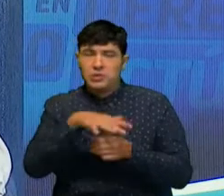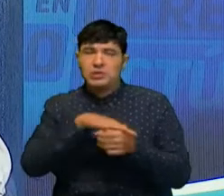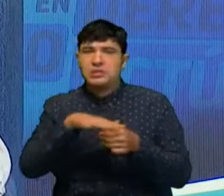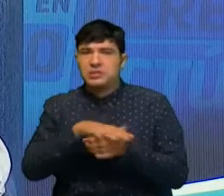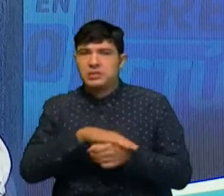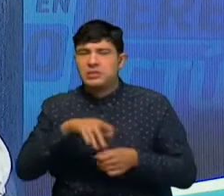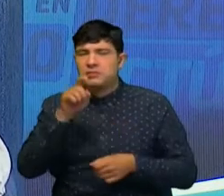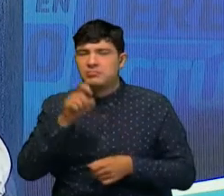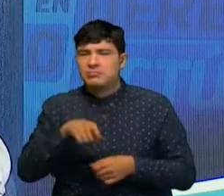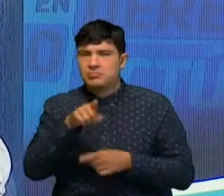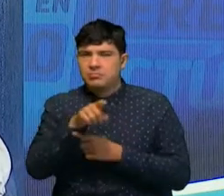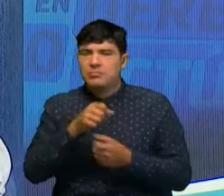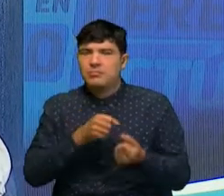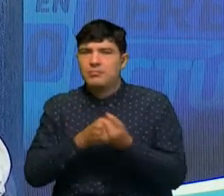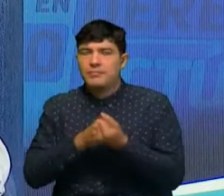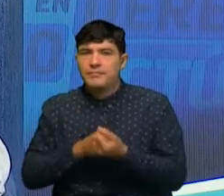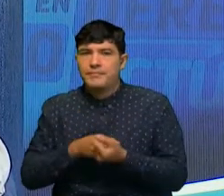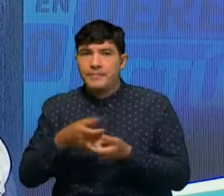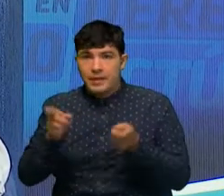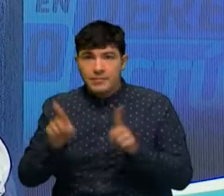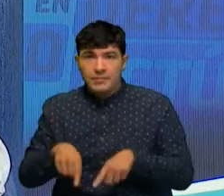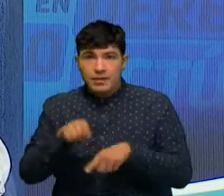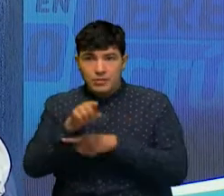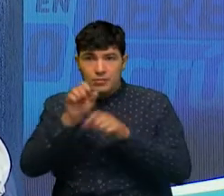presentando. También se puede comunicar al